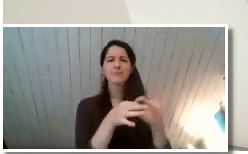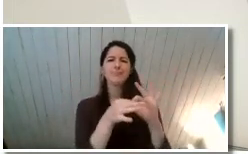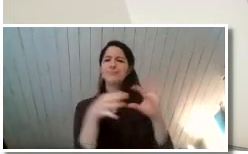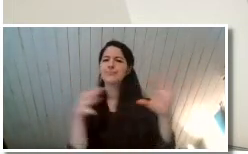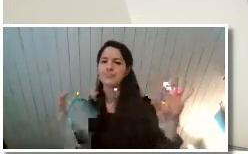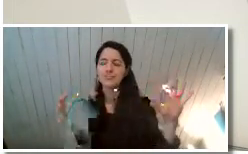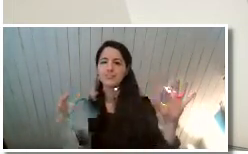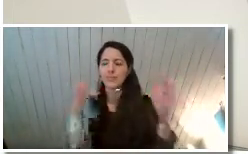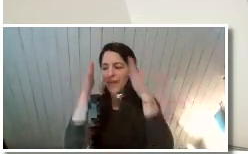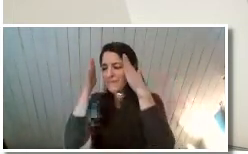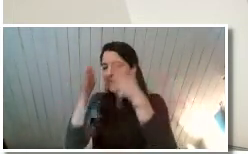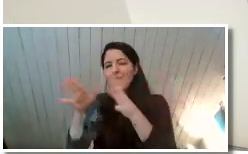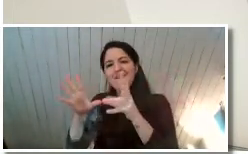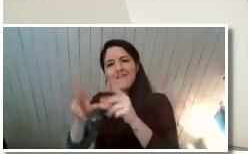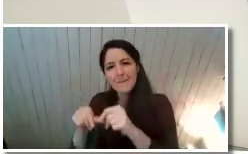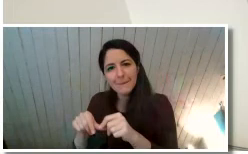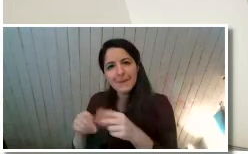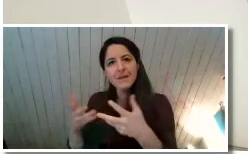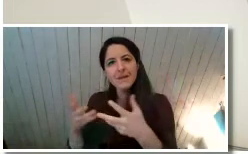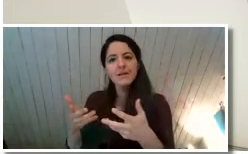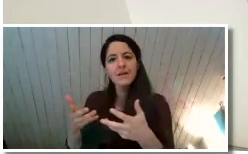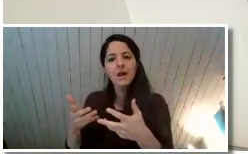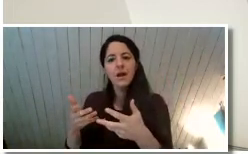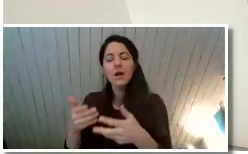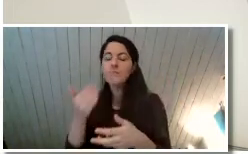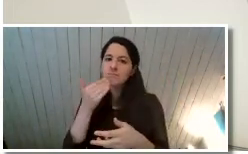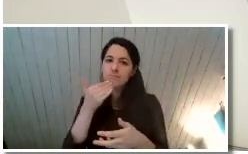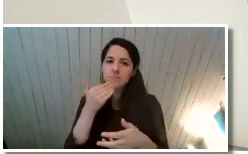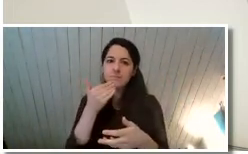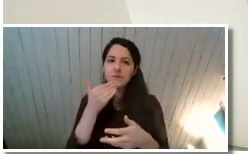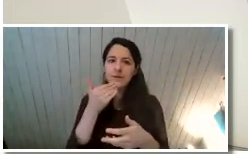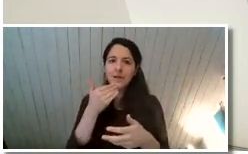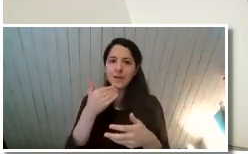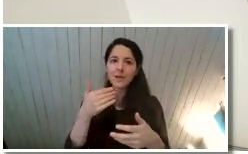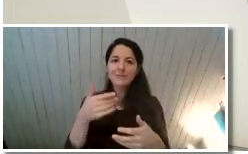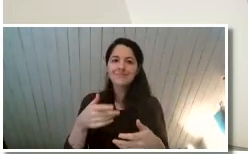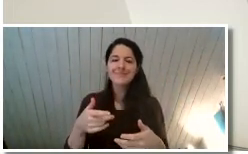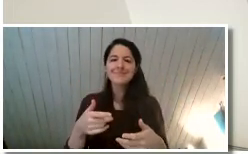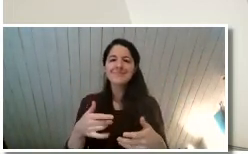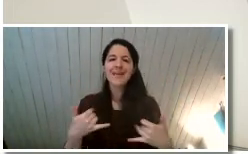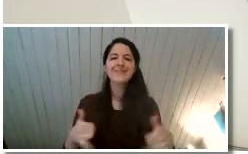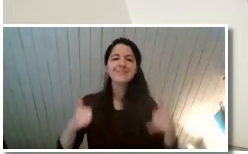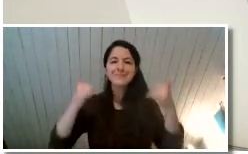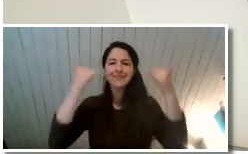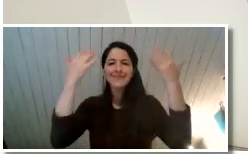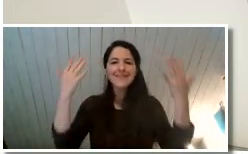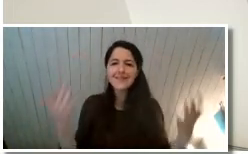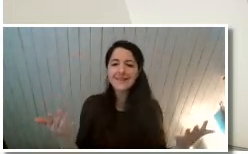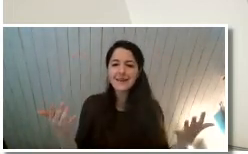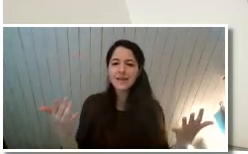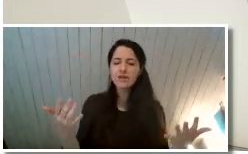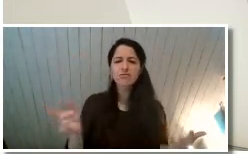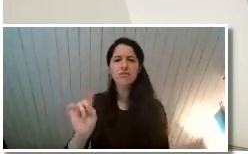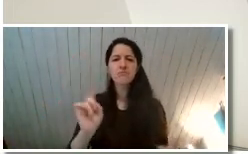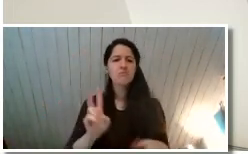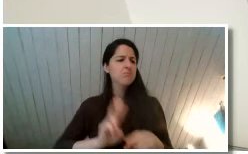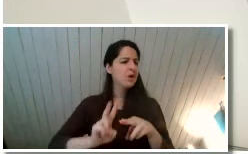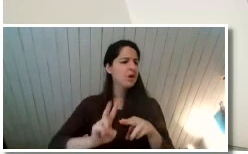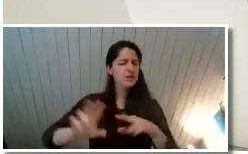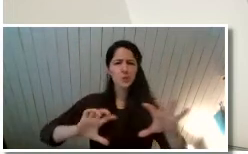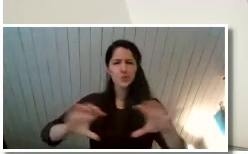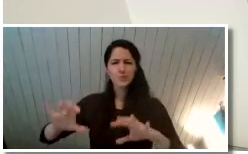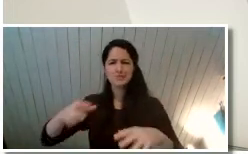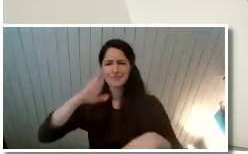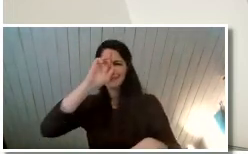familia, saber en qué momento dedicarle tiempo al ocio. No, ocio no es hacer cosas extraordinarias, simplemente cosas que